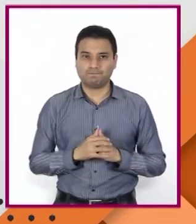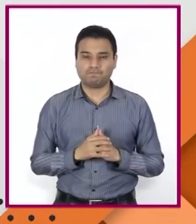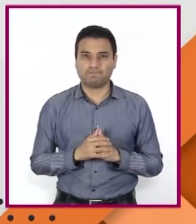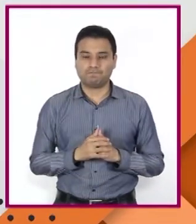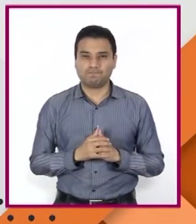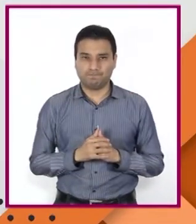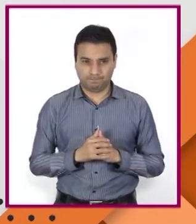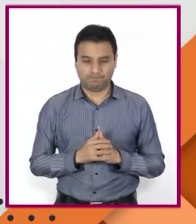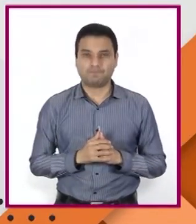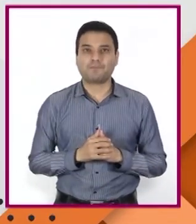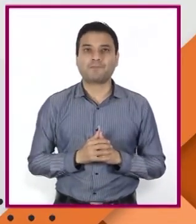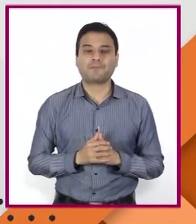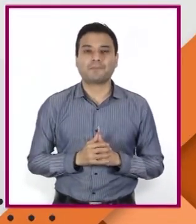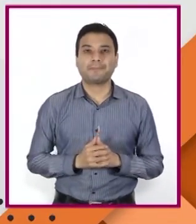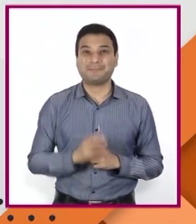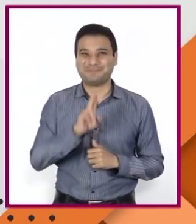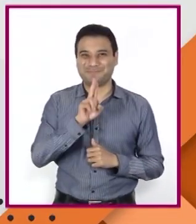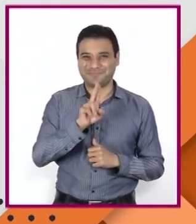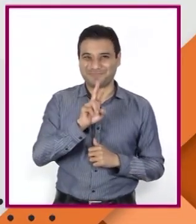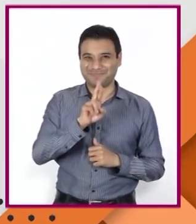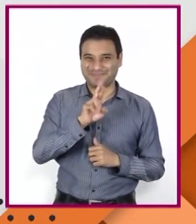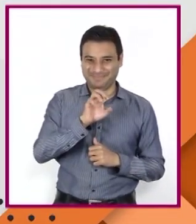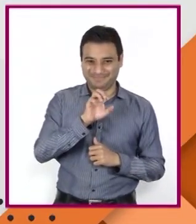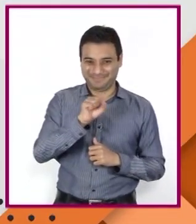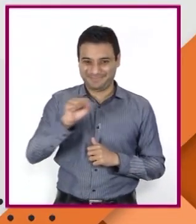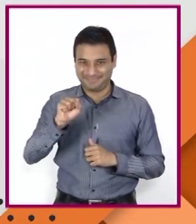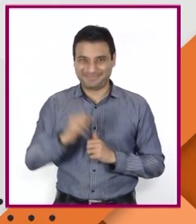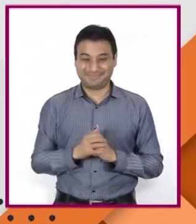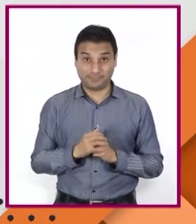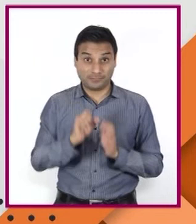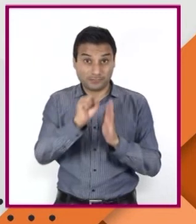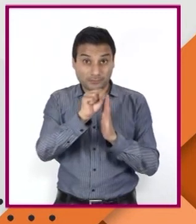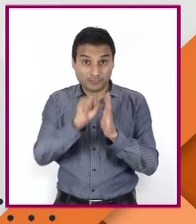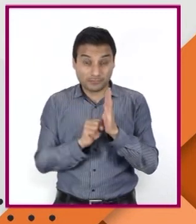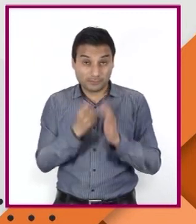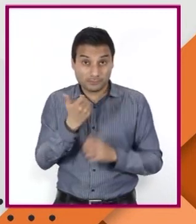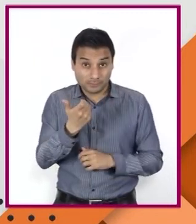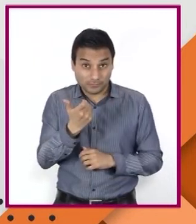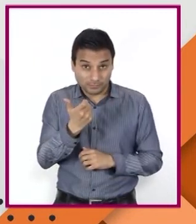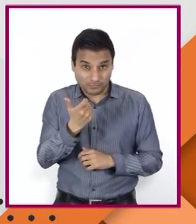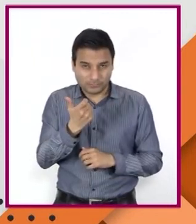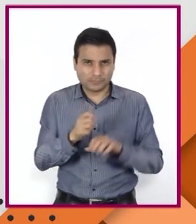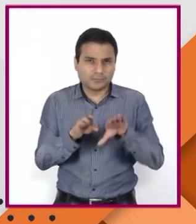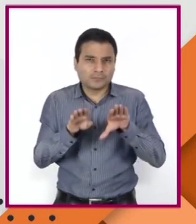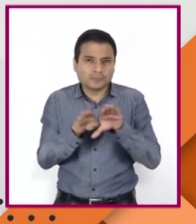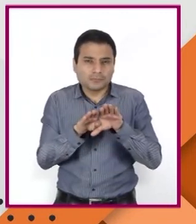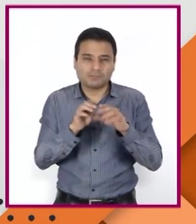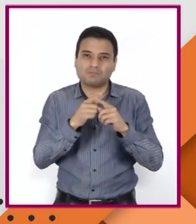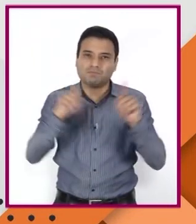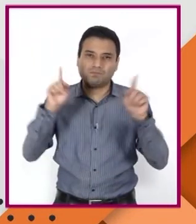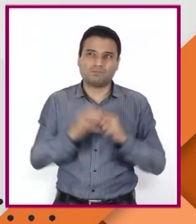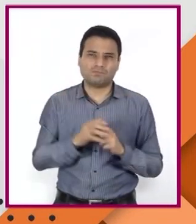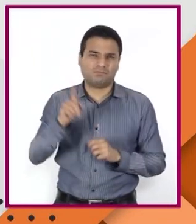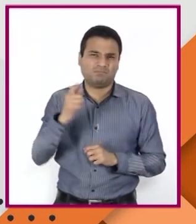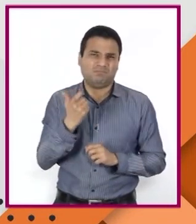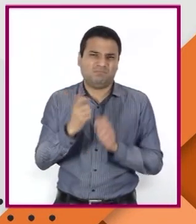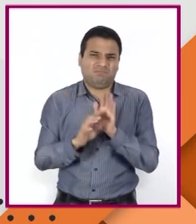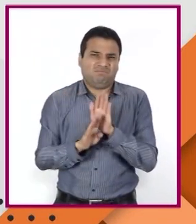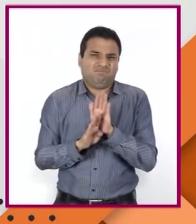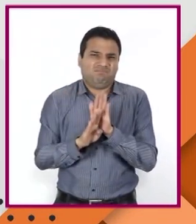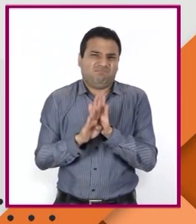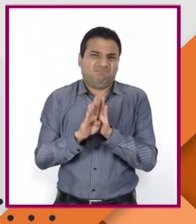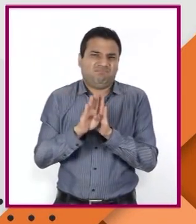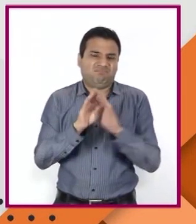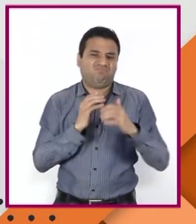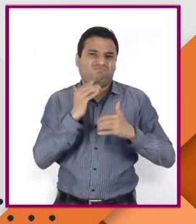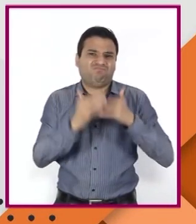latitud, la Unión Soviética, al no regirse bajo el sistema económico del capitalismo, no sufrió importantes afectaciones por la